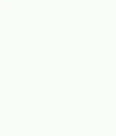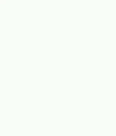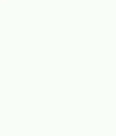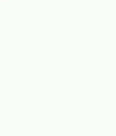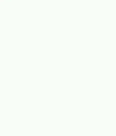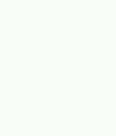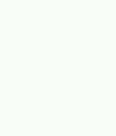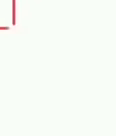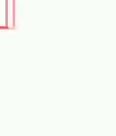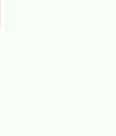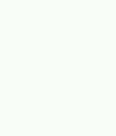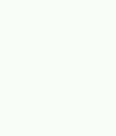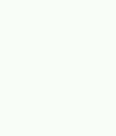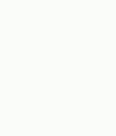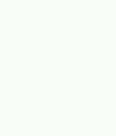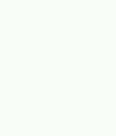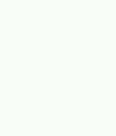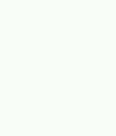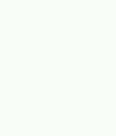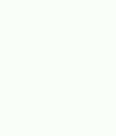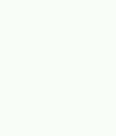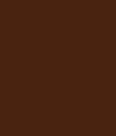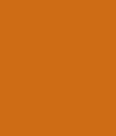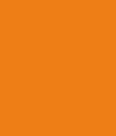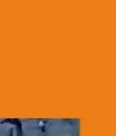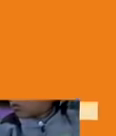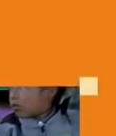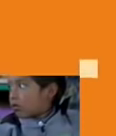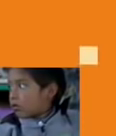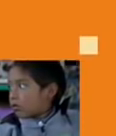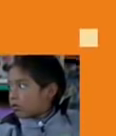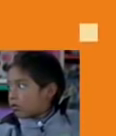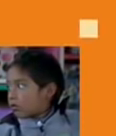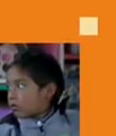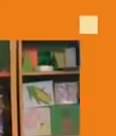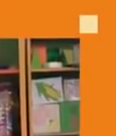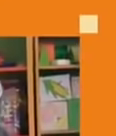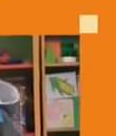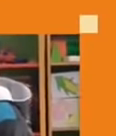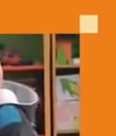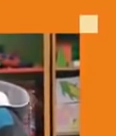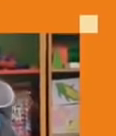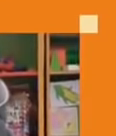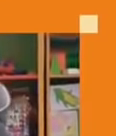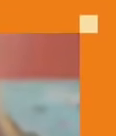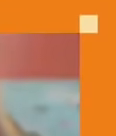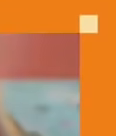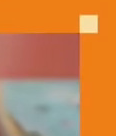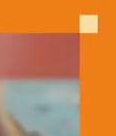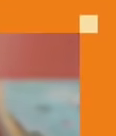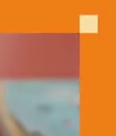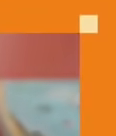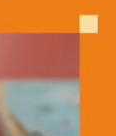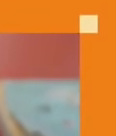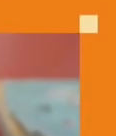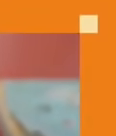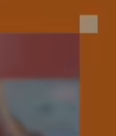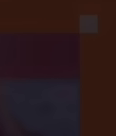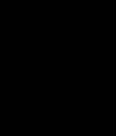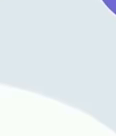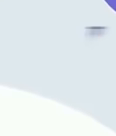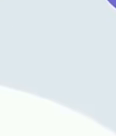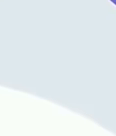Gobierno del Perú. El Perú primero. Estamos viendo Aprendo en Casa, secundaria.